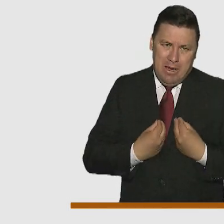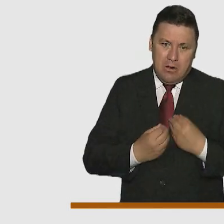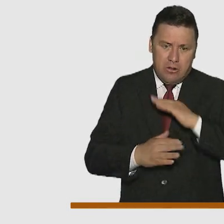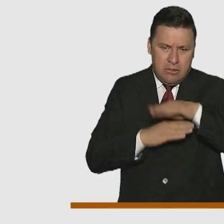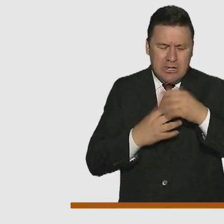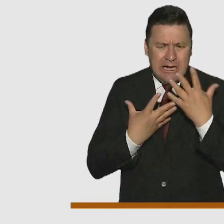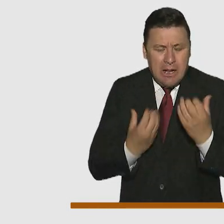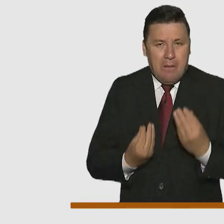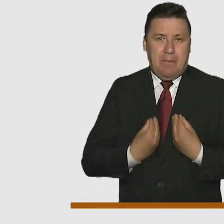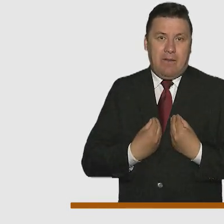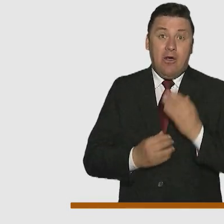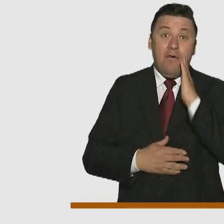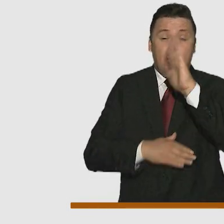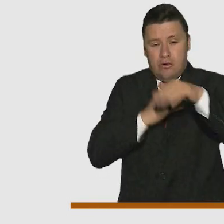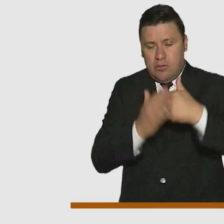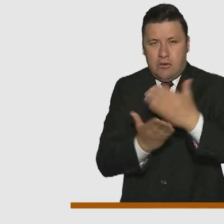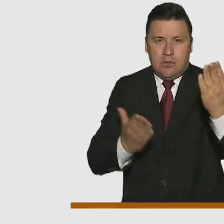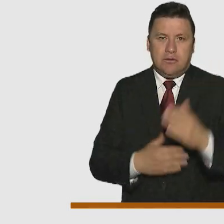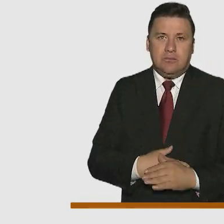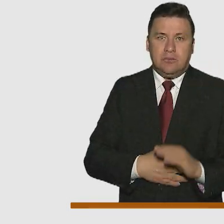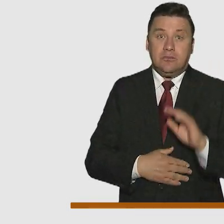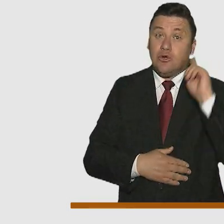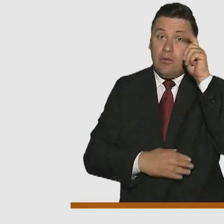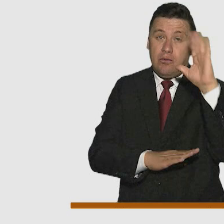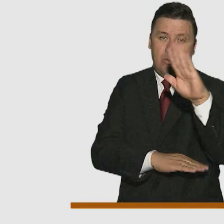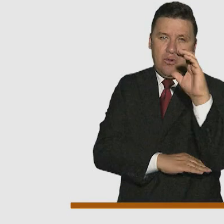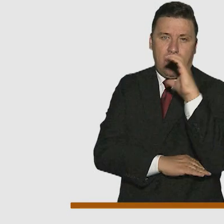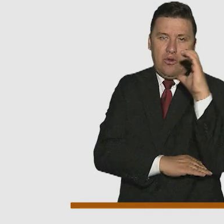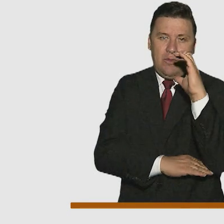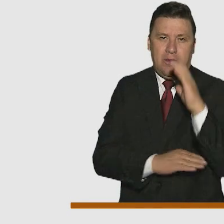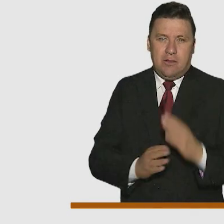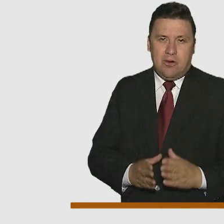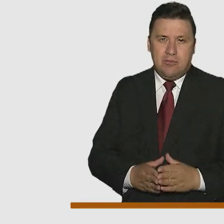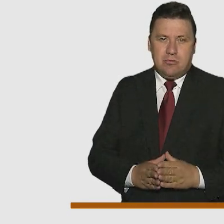poder vivir. El futuro es de todos. Gobierno de Colombia.